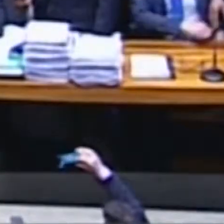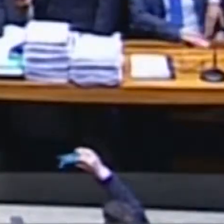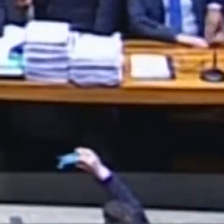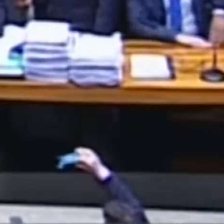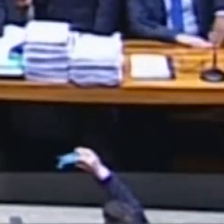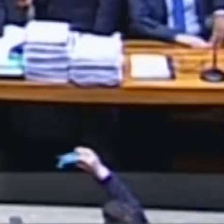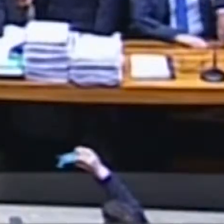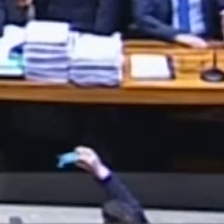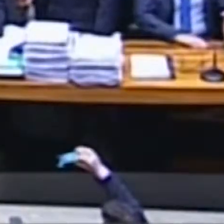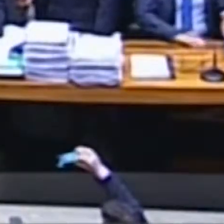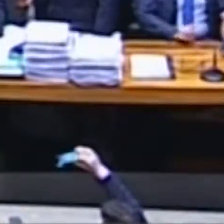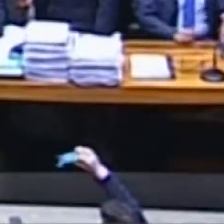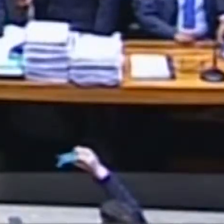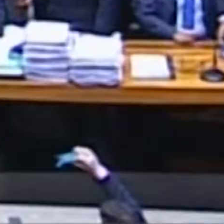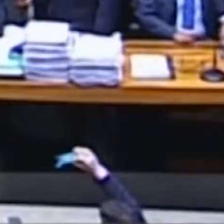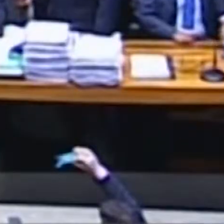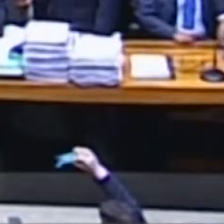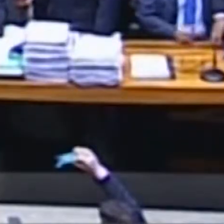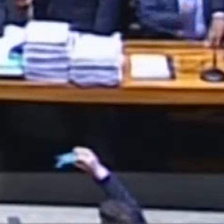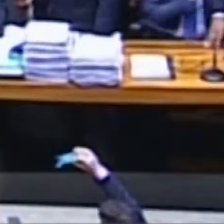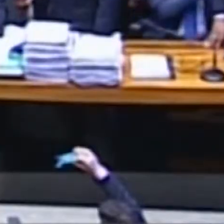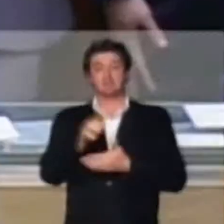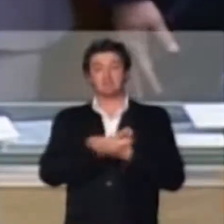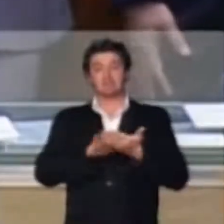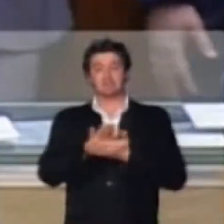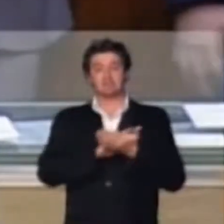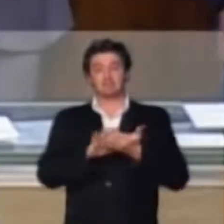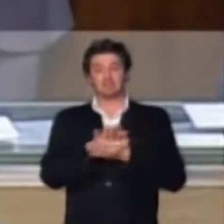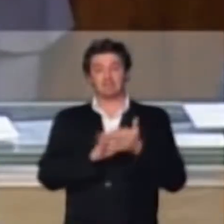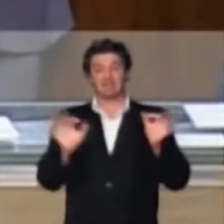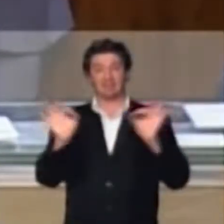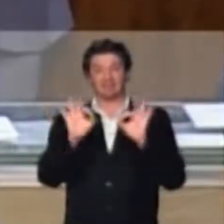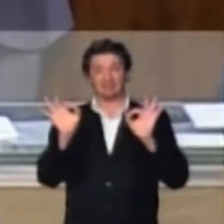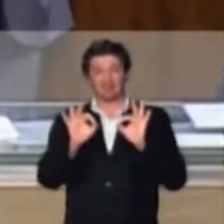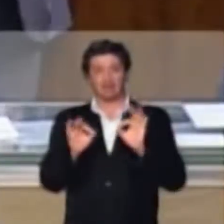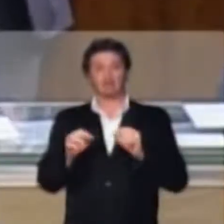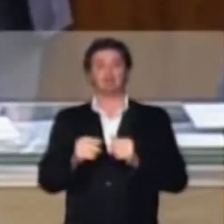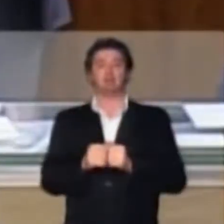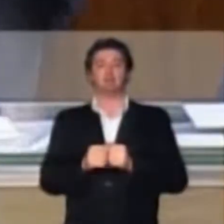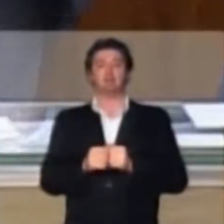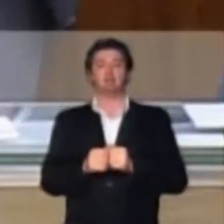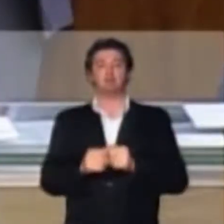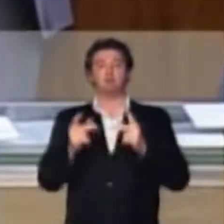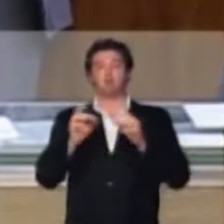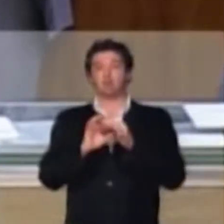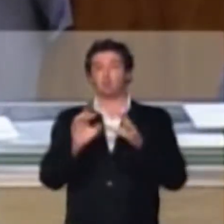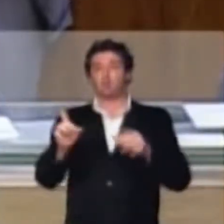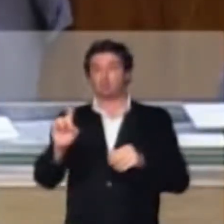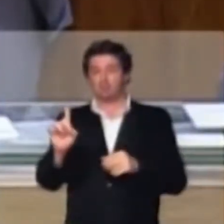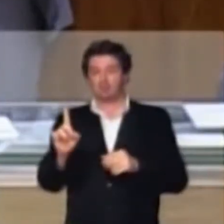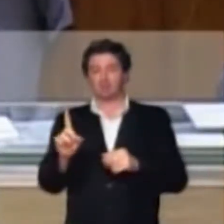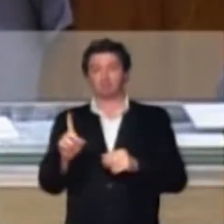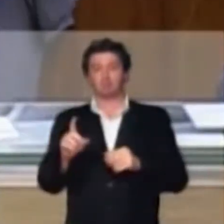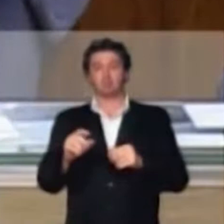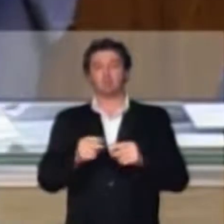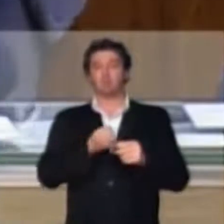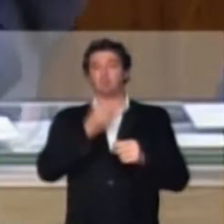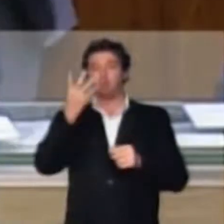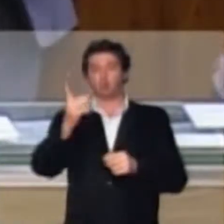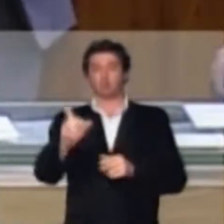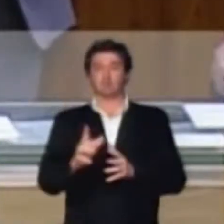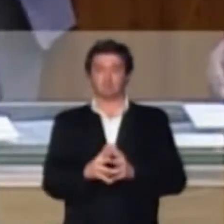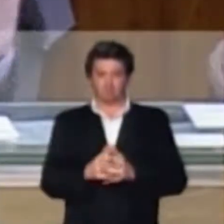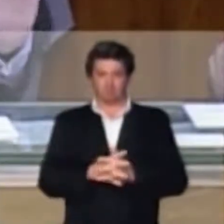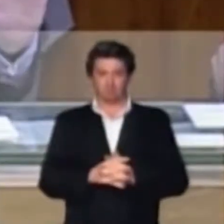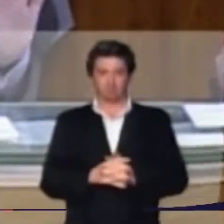violar las leyes de responsabilidad fiscal mediante el uso de dinero de los bancos estatales para llenar brechas en el presupuesto y pagar por los